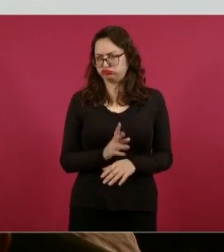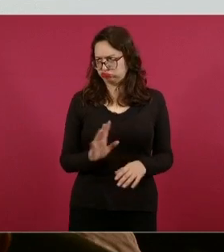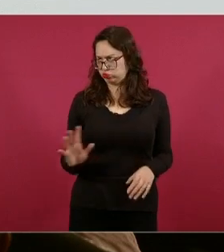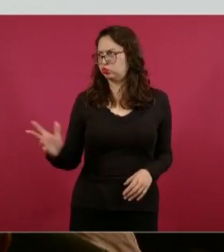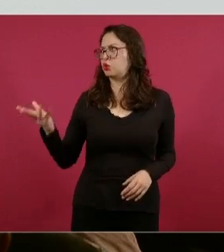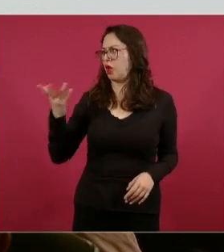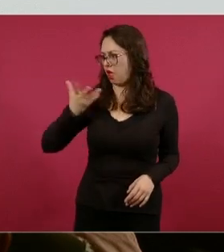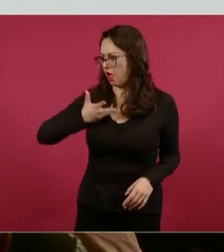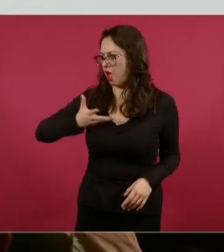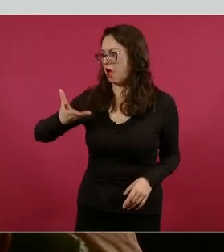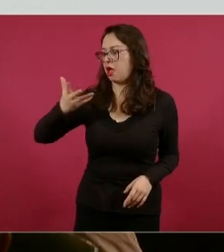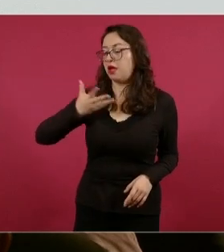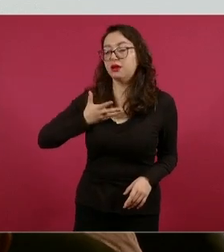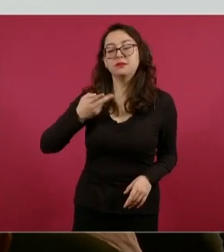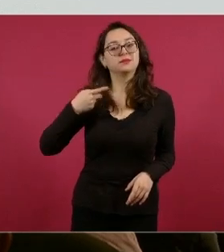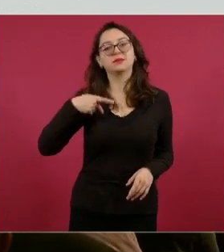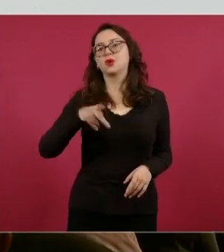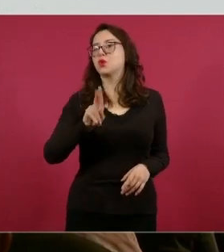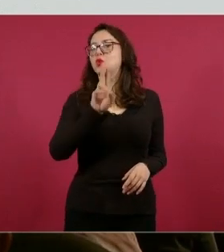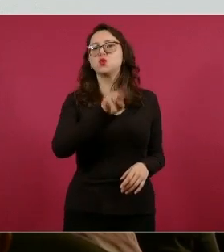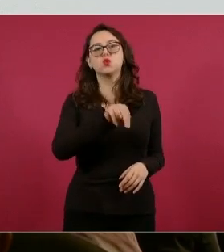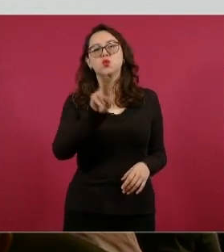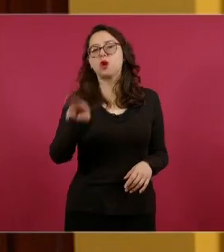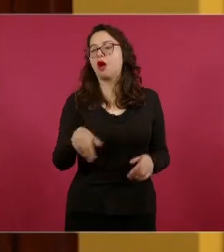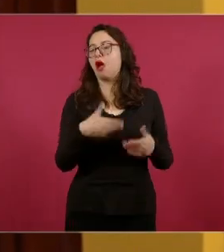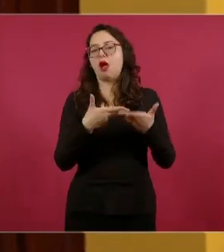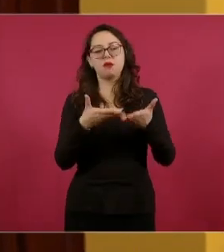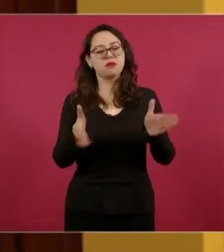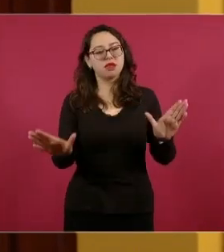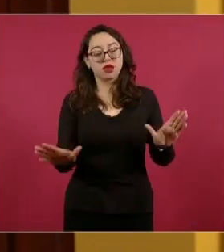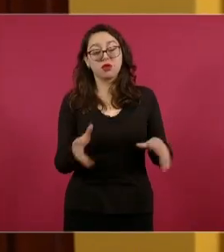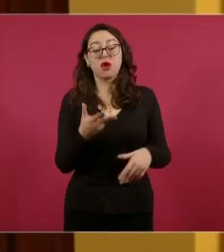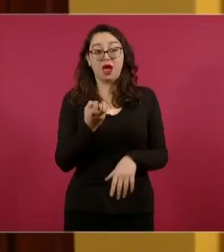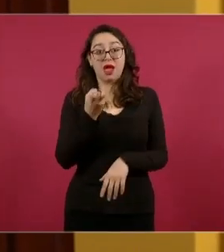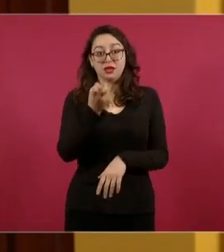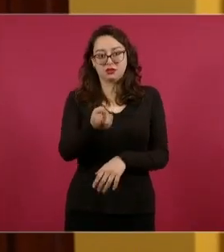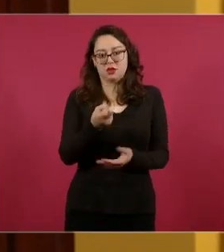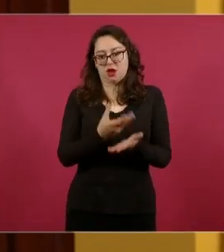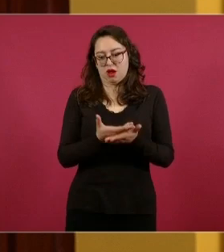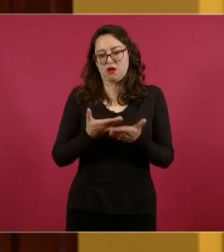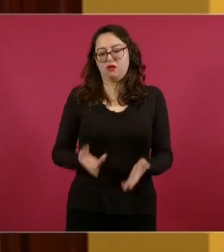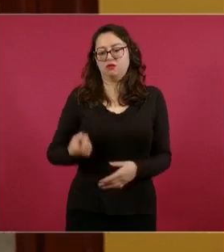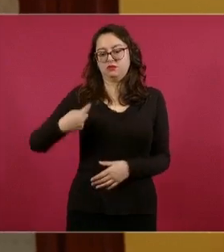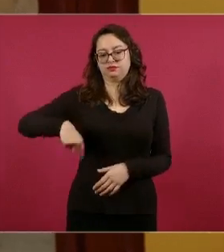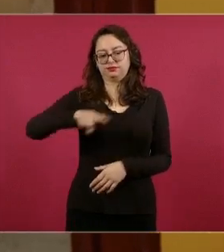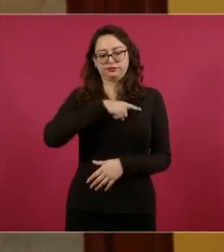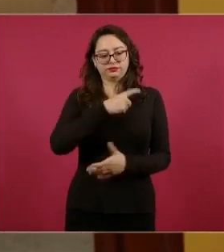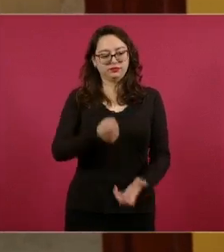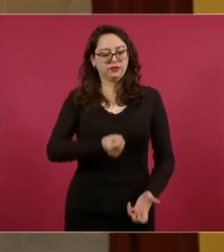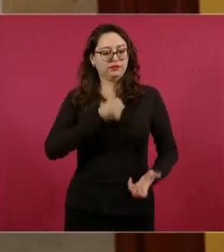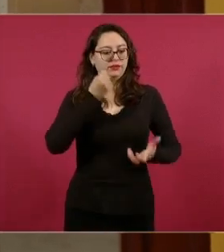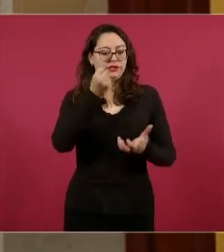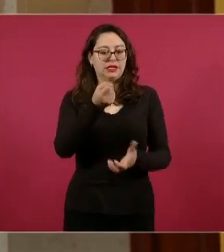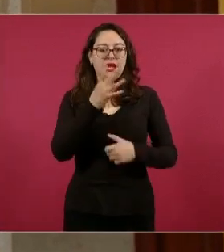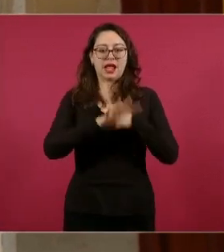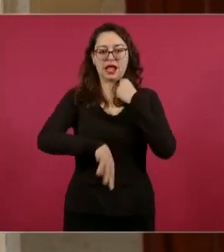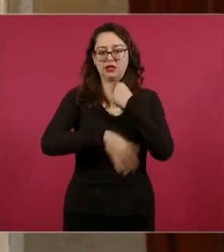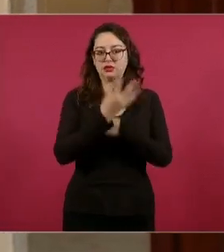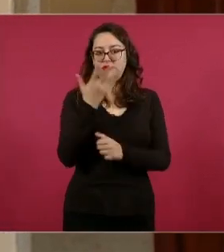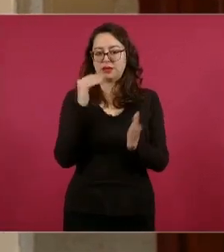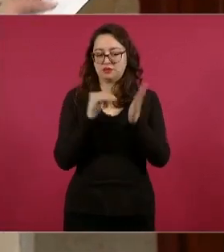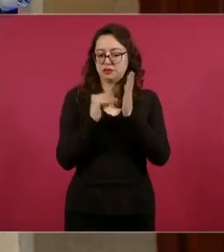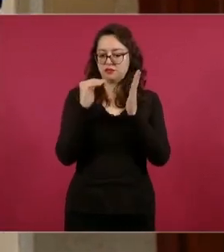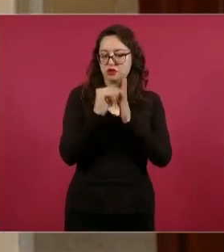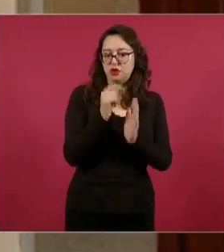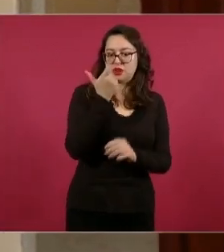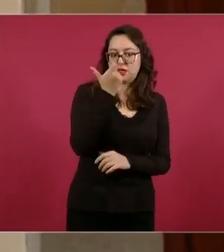necesidad de una cirugía. Por eso la inversión de 14.386 millones de pesos, tanto en infraestructura como en equipamiento, y